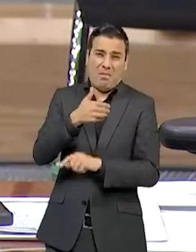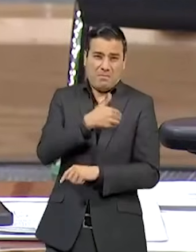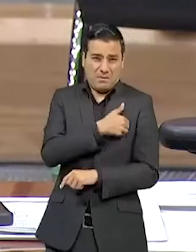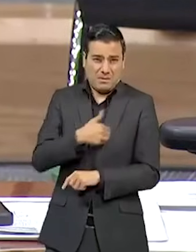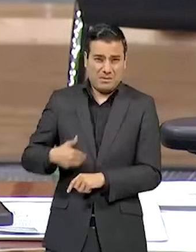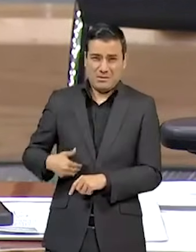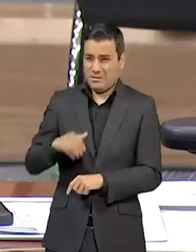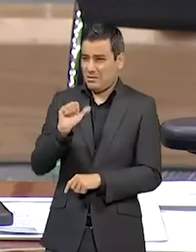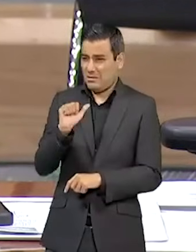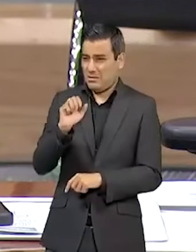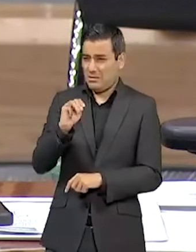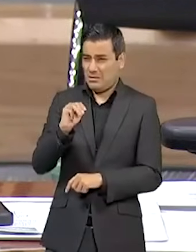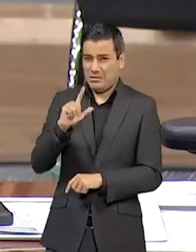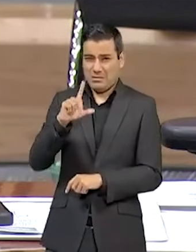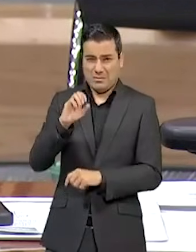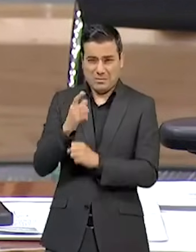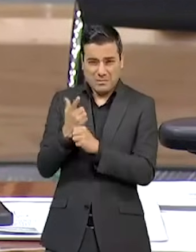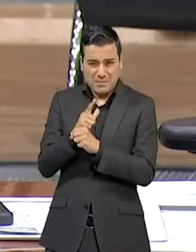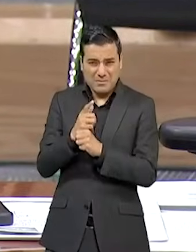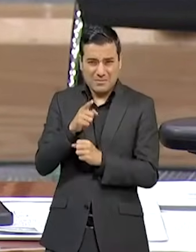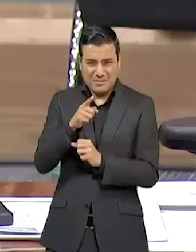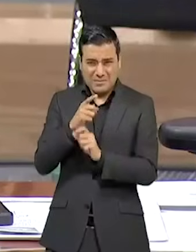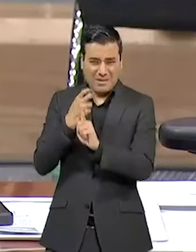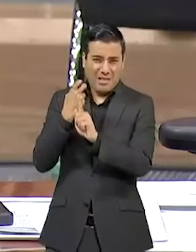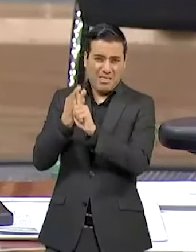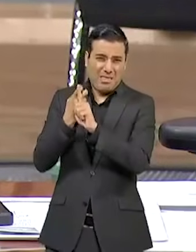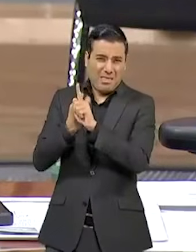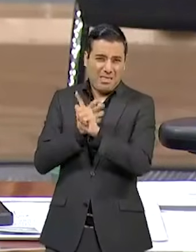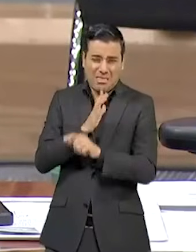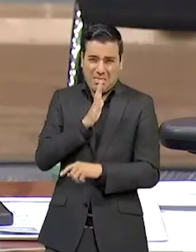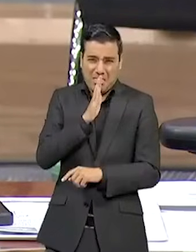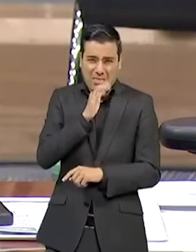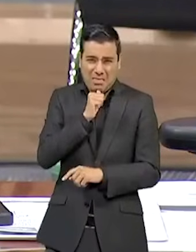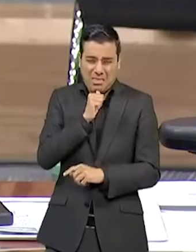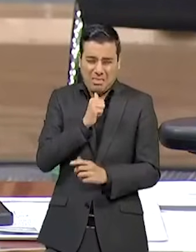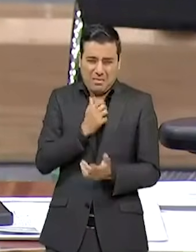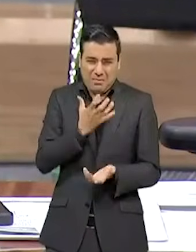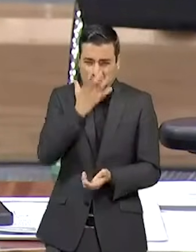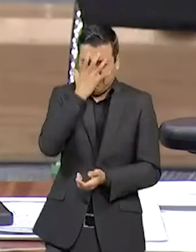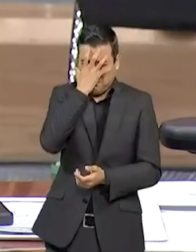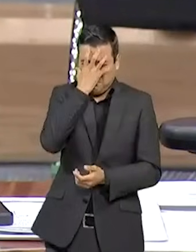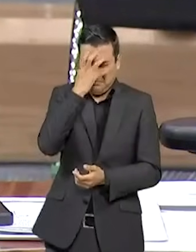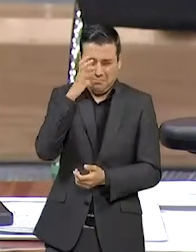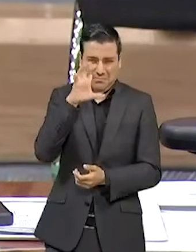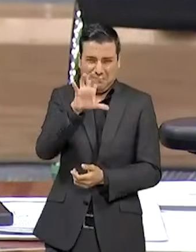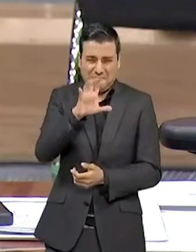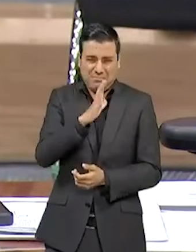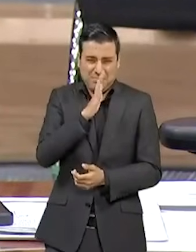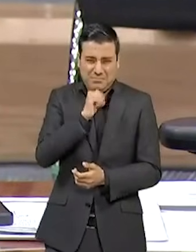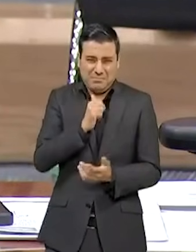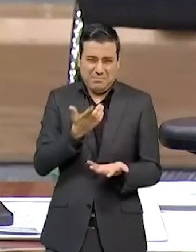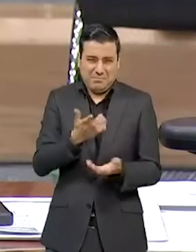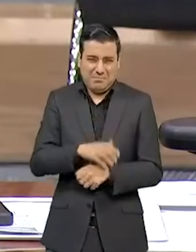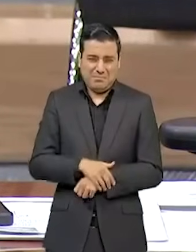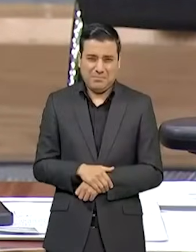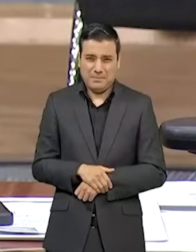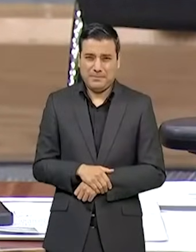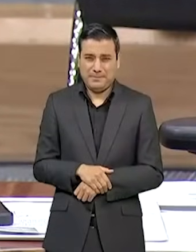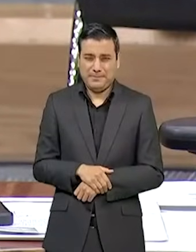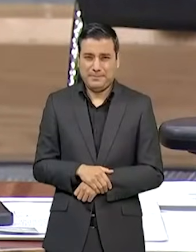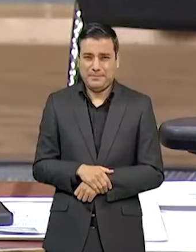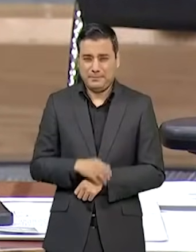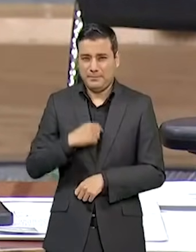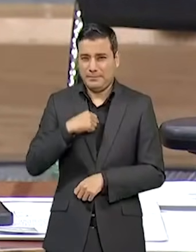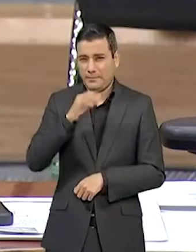sido el licenciado Andrés Manuel López Obrador. Recordarle